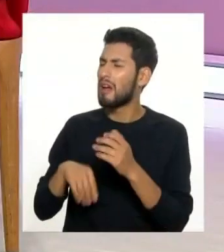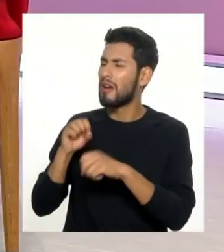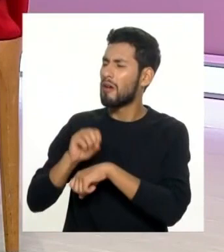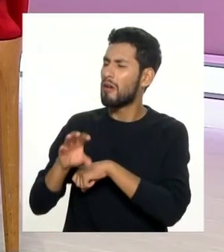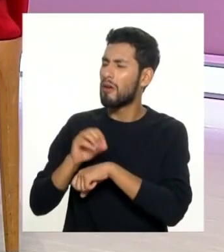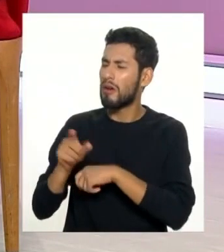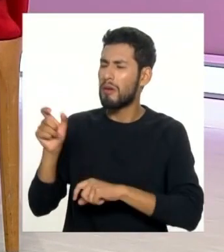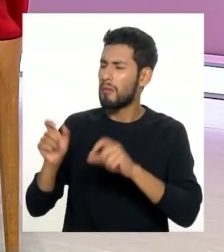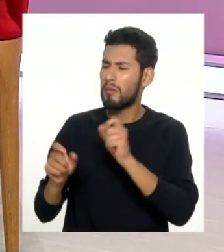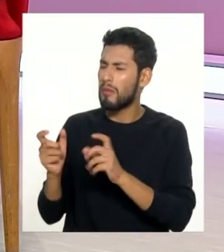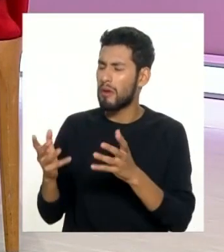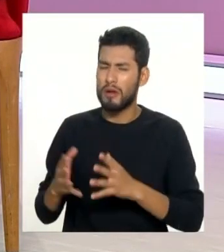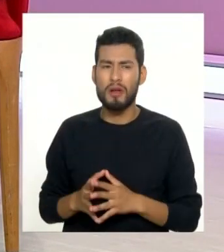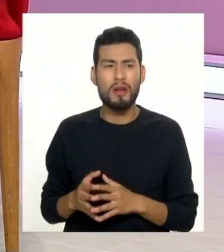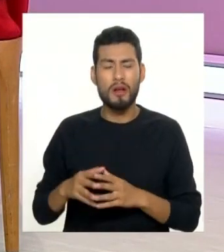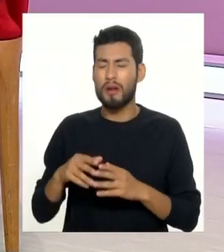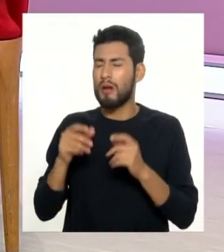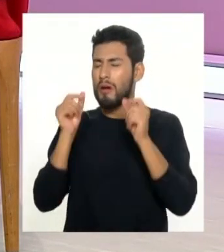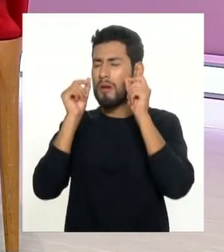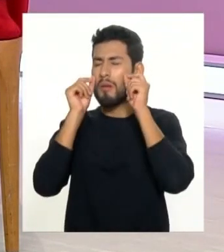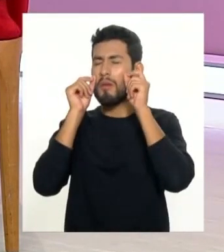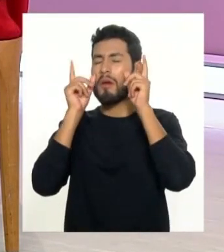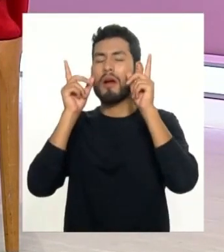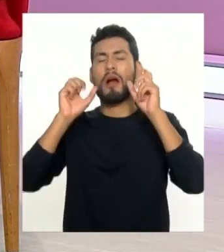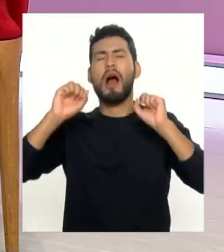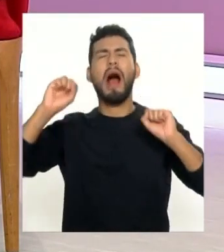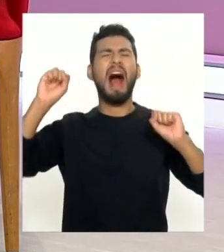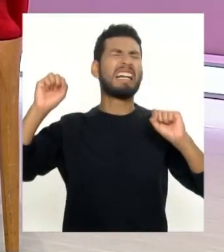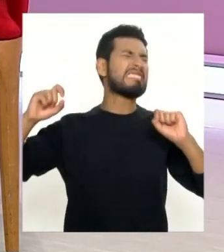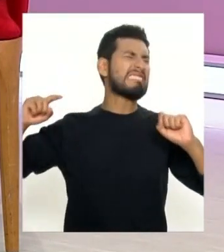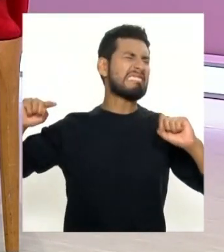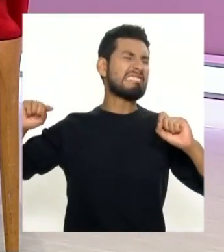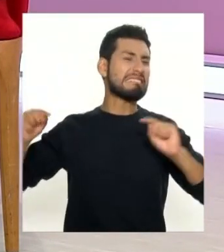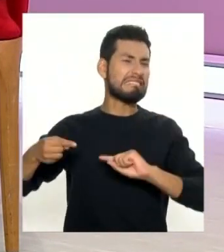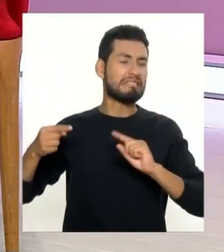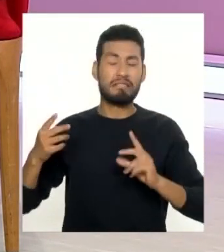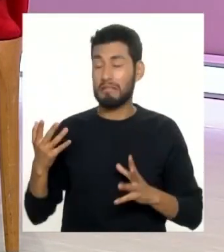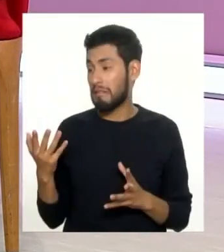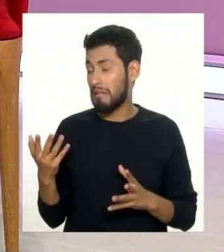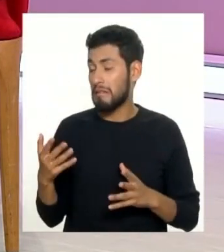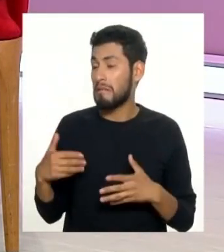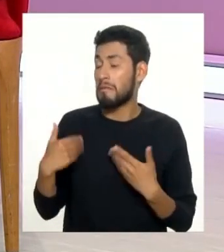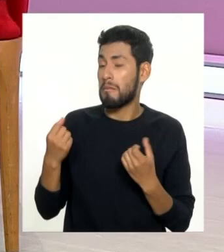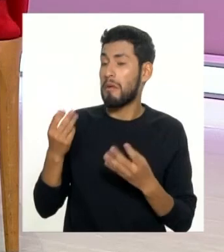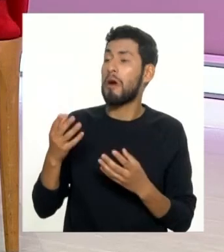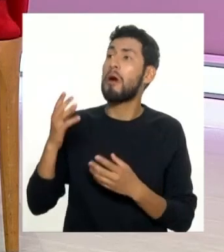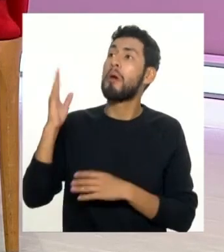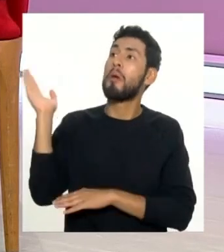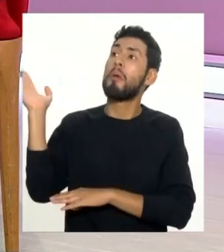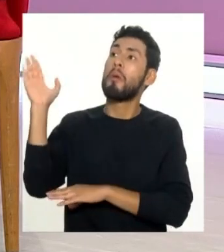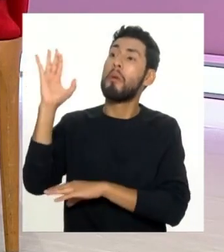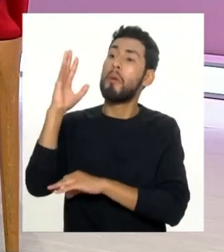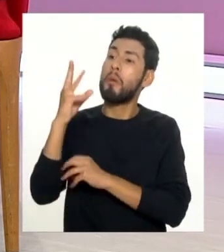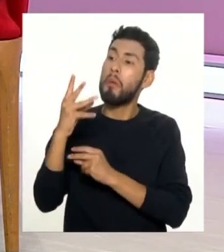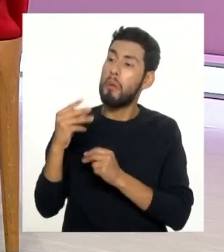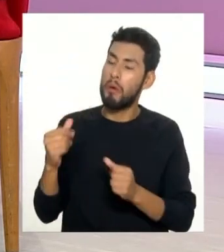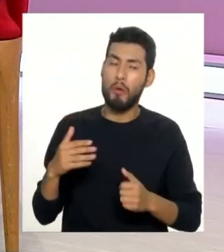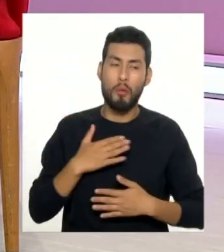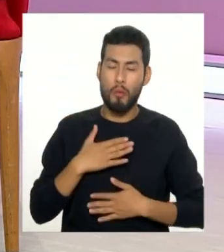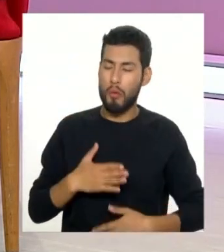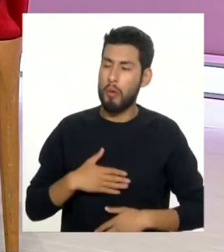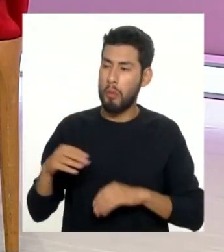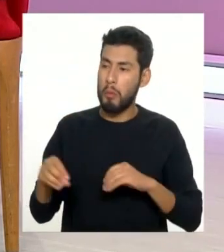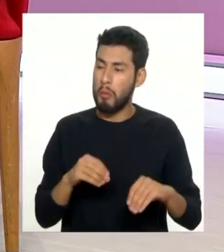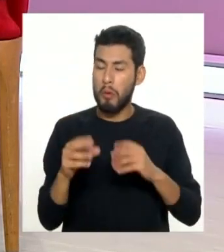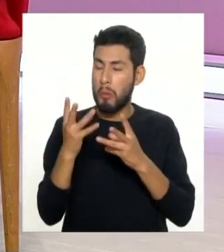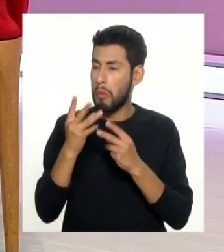que de pronto amanecen con dolor? Solo pregunta abierta. Y durante el día se les pasa porque el movimiento del cuerpo hace de que